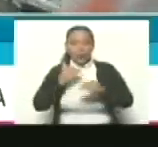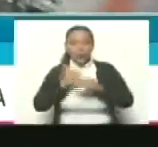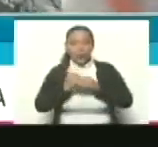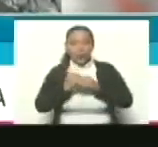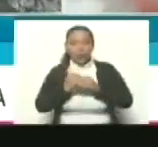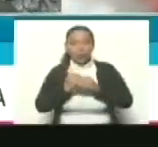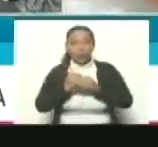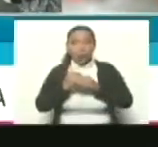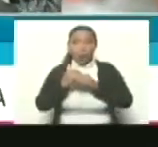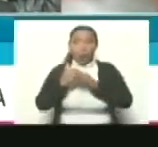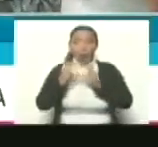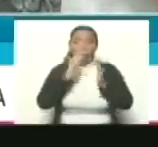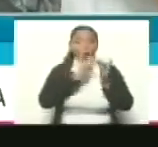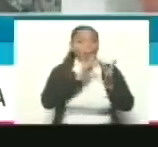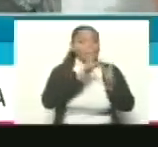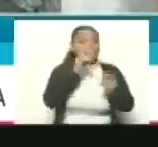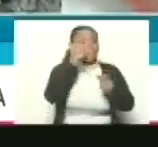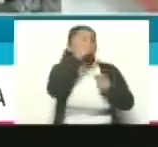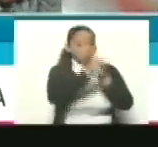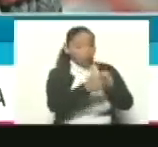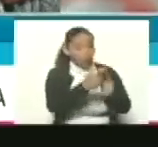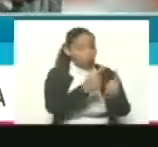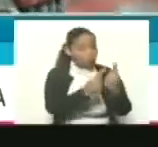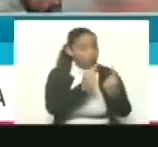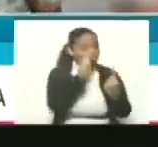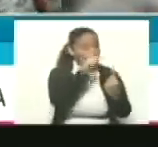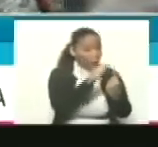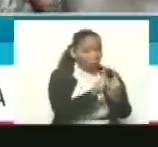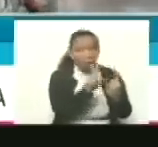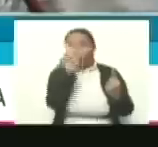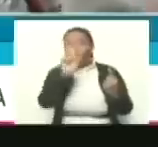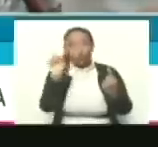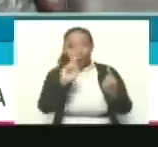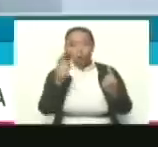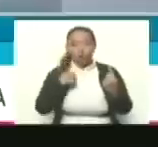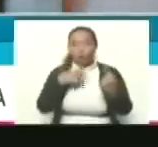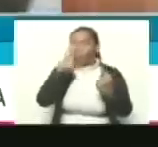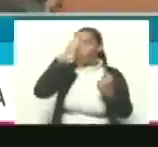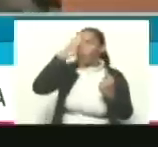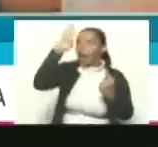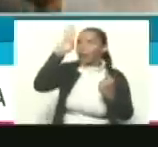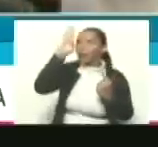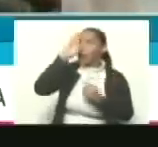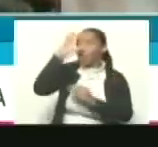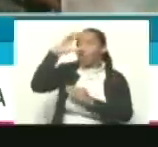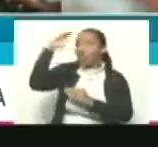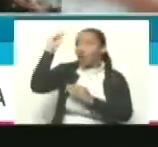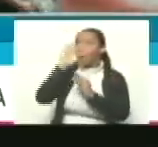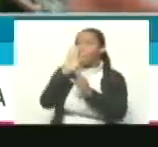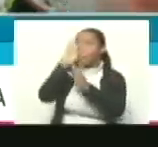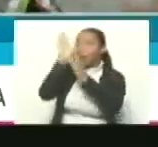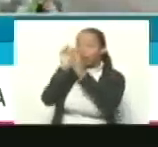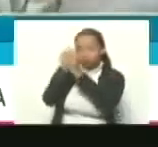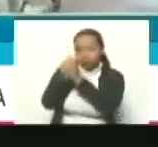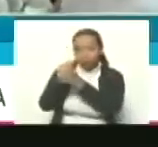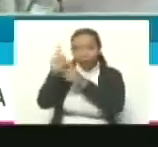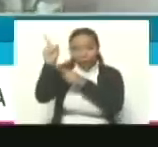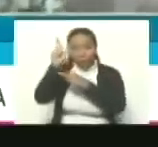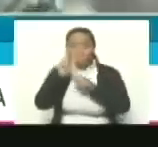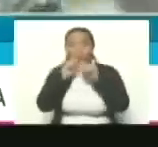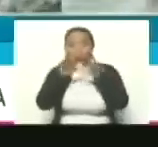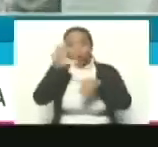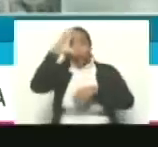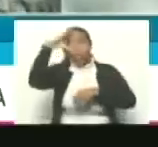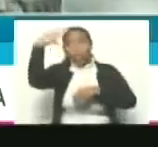intermediario. Cristo y yo y Cristo, Cristo y nosotros. Y sé que estos son bendiciones de nuestro